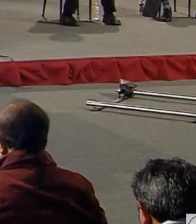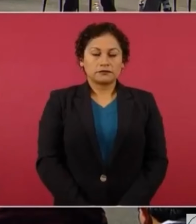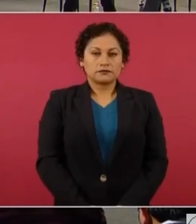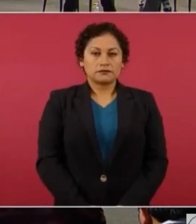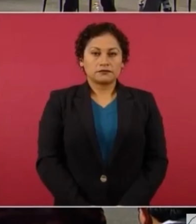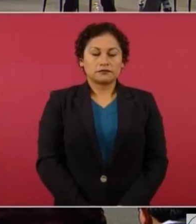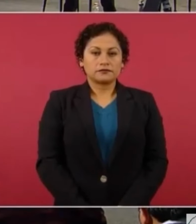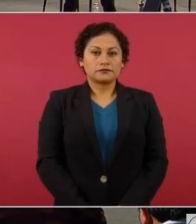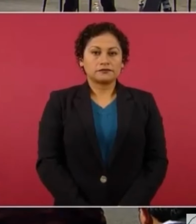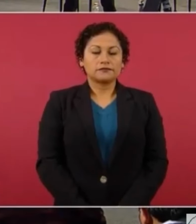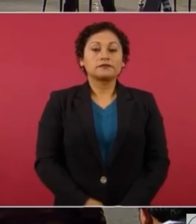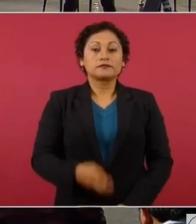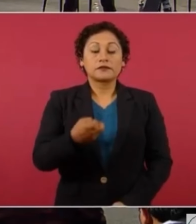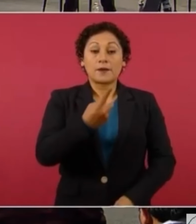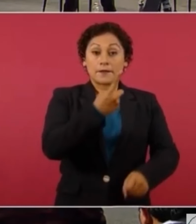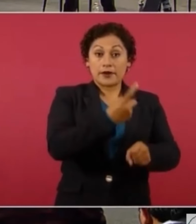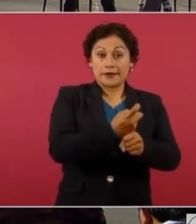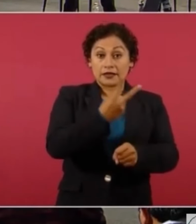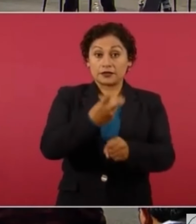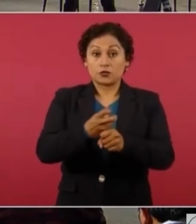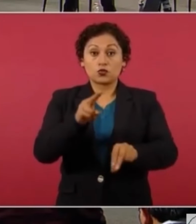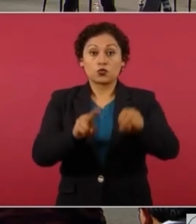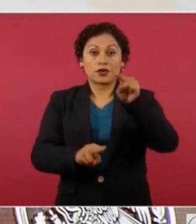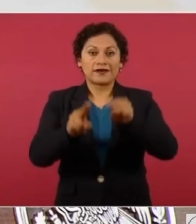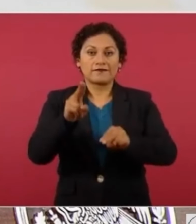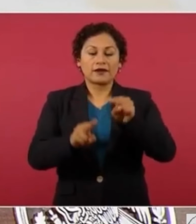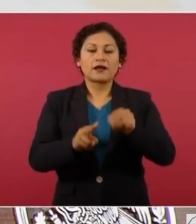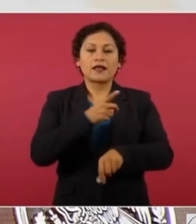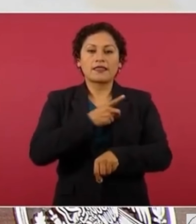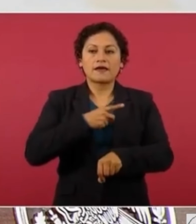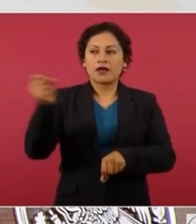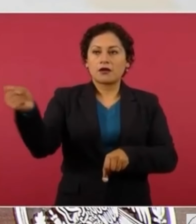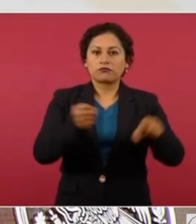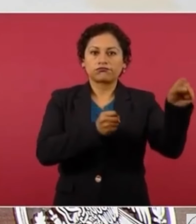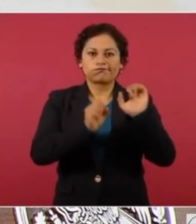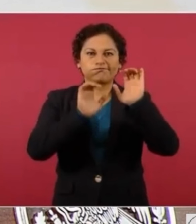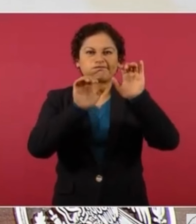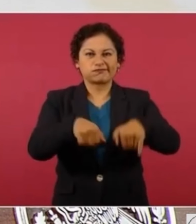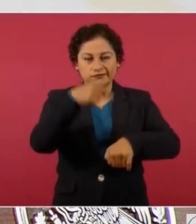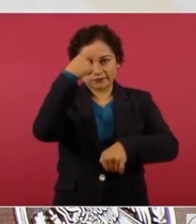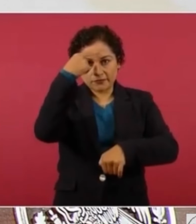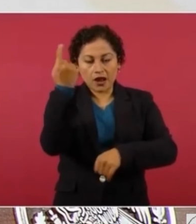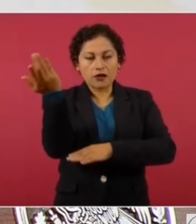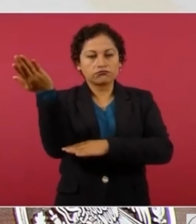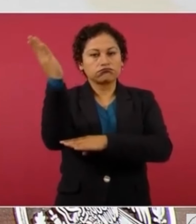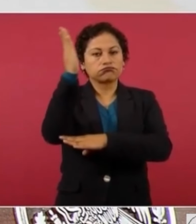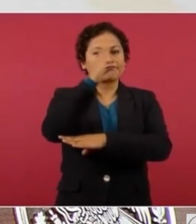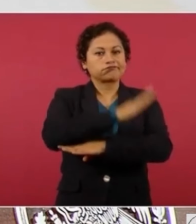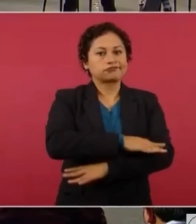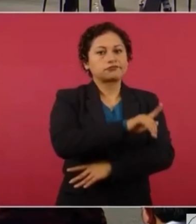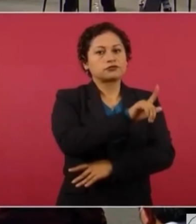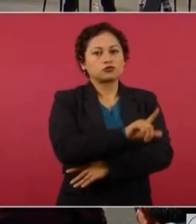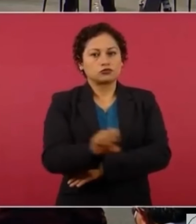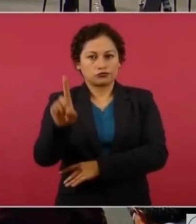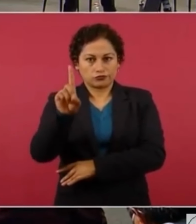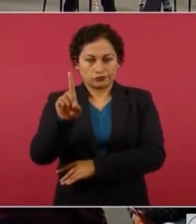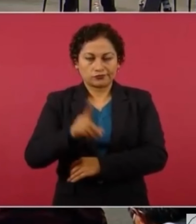nivel todos los turnos en todos los días de la semana. Si podemos pasar la